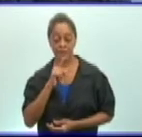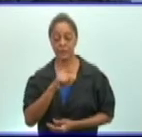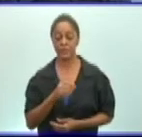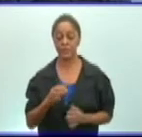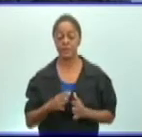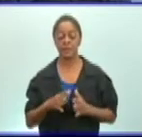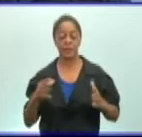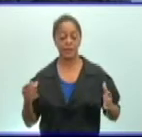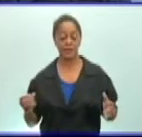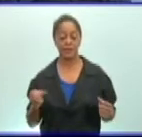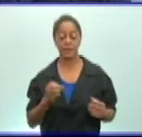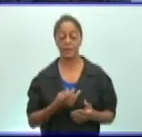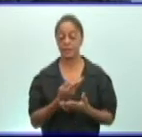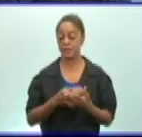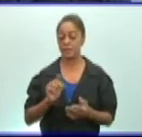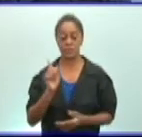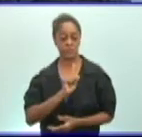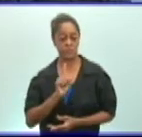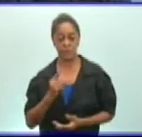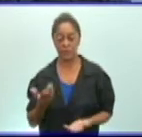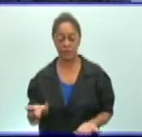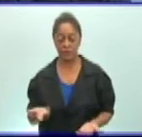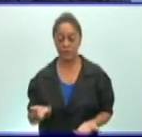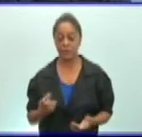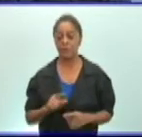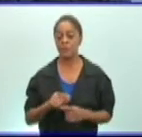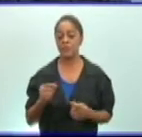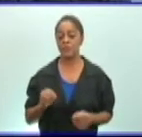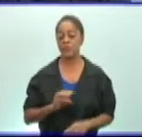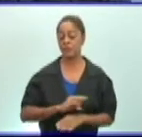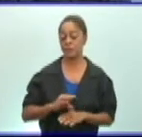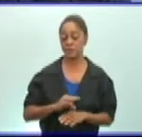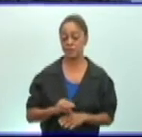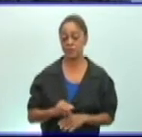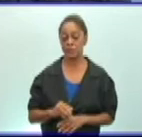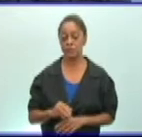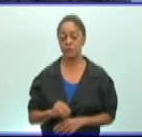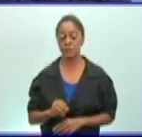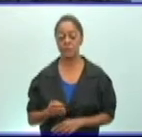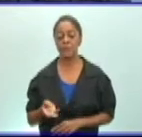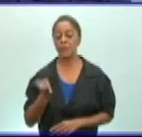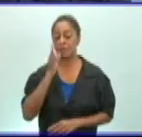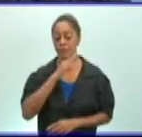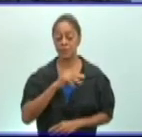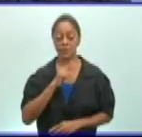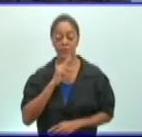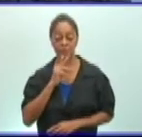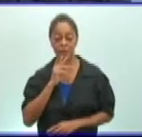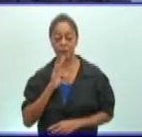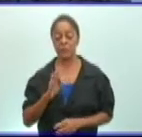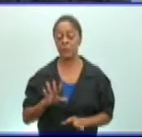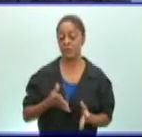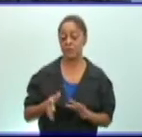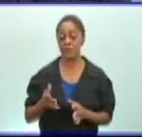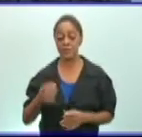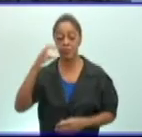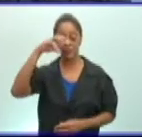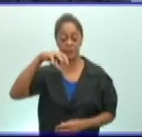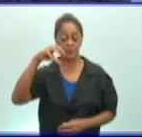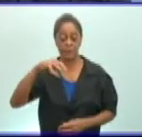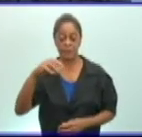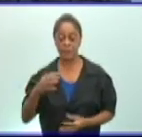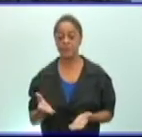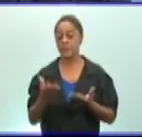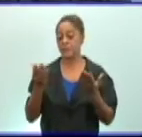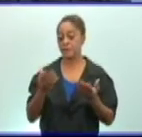grandes crecidas de los ríos, por supuesto que no. Va a ser una agricultura de secano porque depende del régimen de lluvias en las zonas donde se van a desarrollar. No